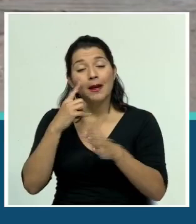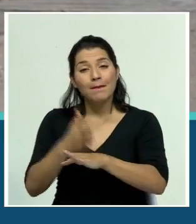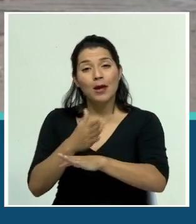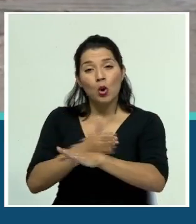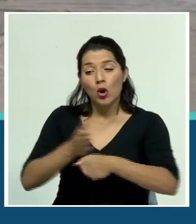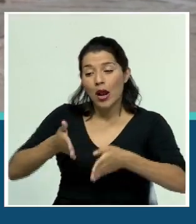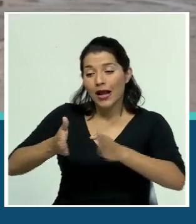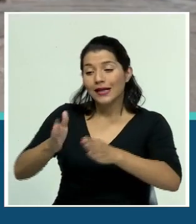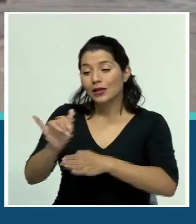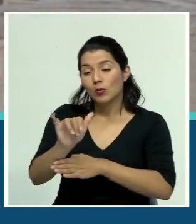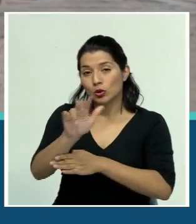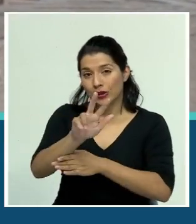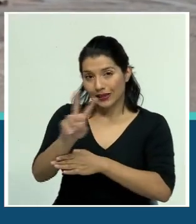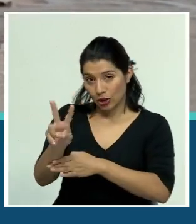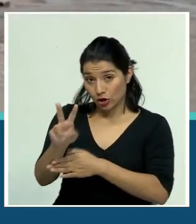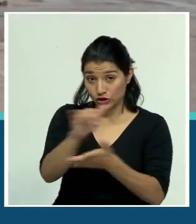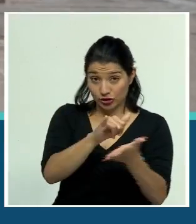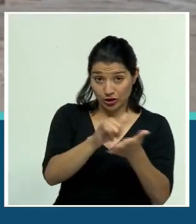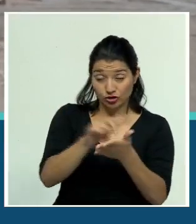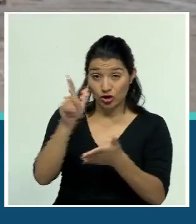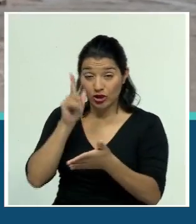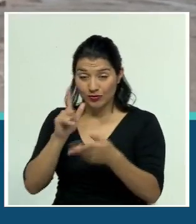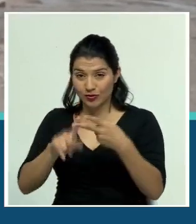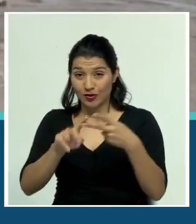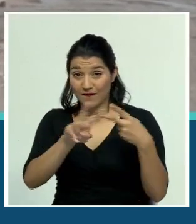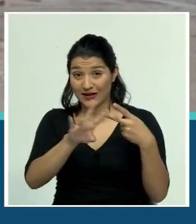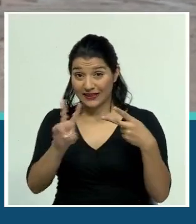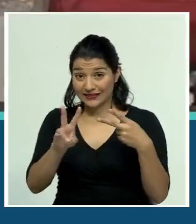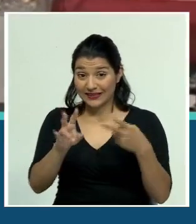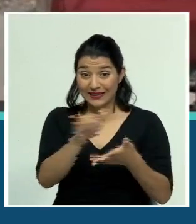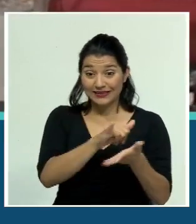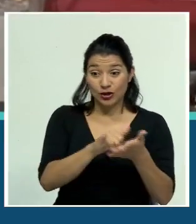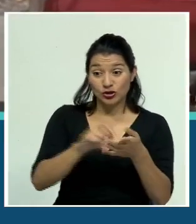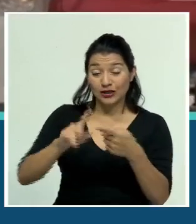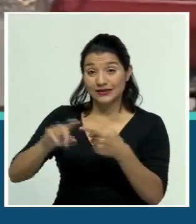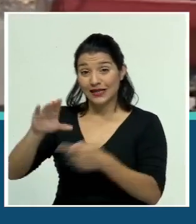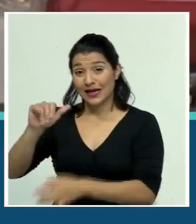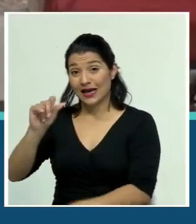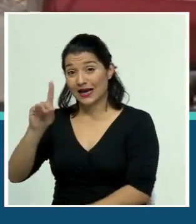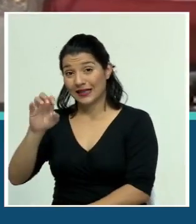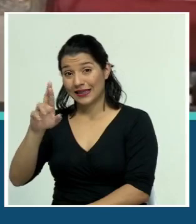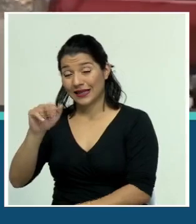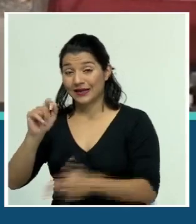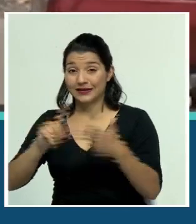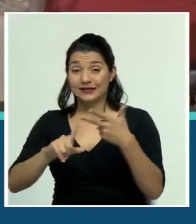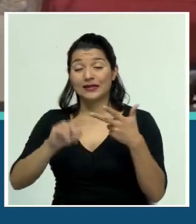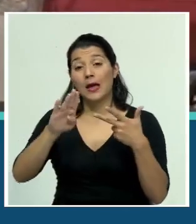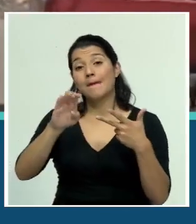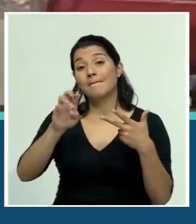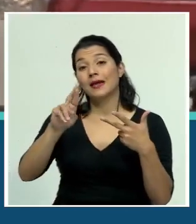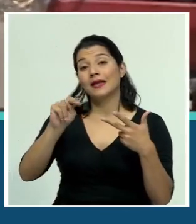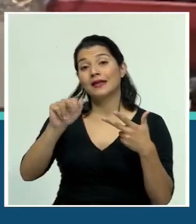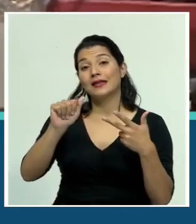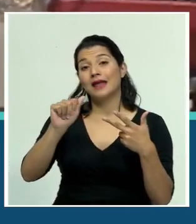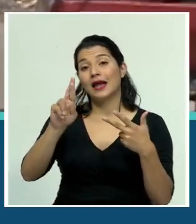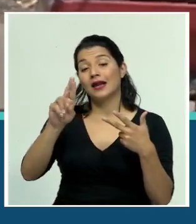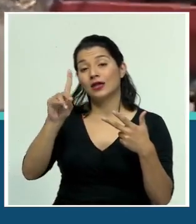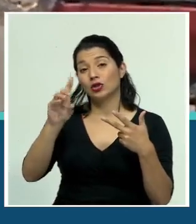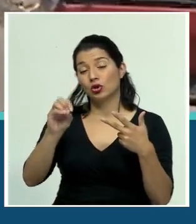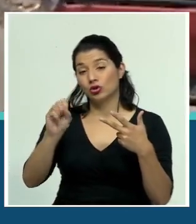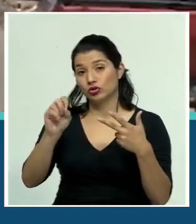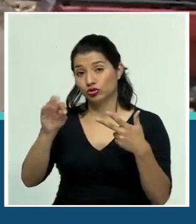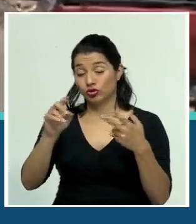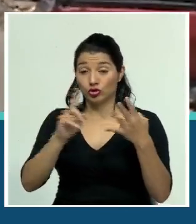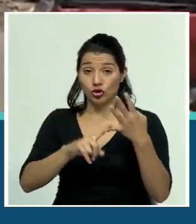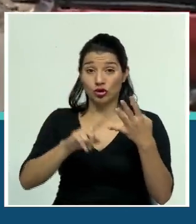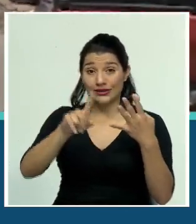32 entre San José y Limón, la ruta 27 entre San José y Caldera y la autopista Bernardo Soto, la ruta 160 entre Garza